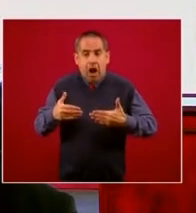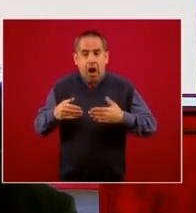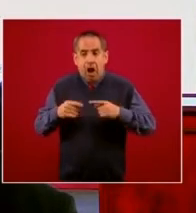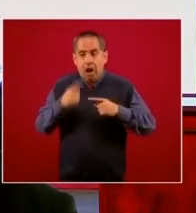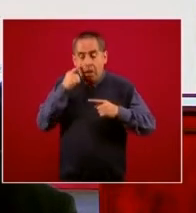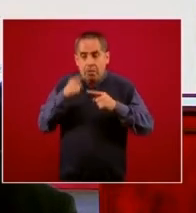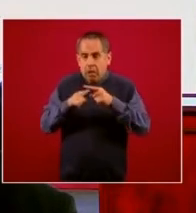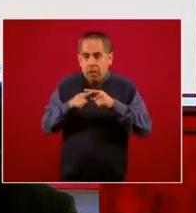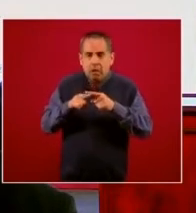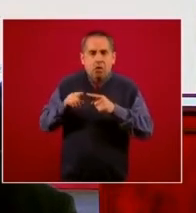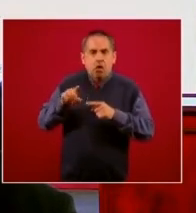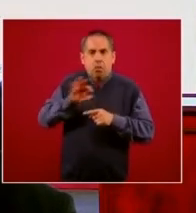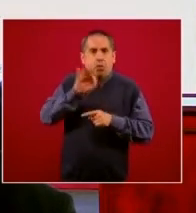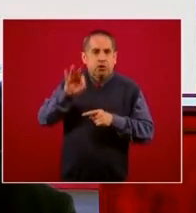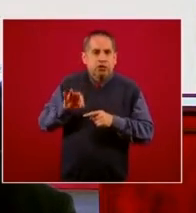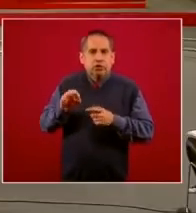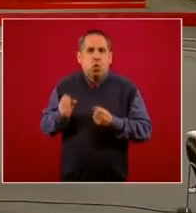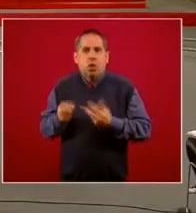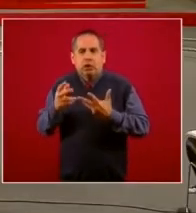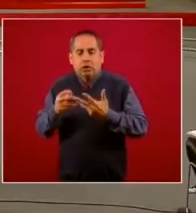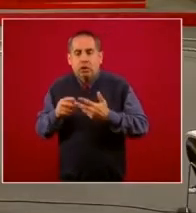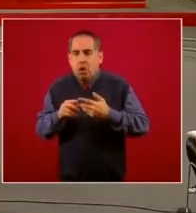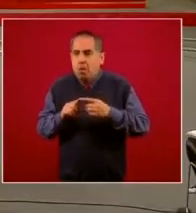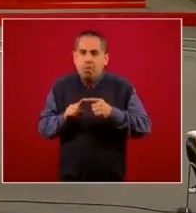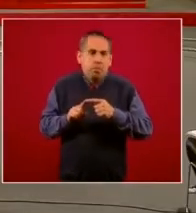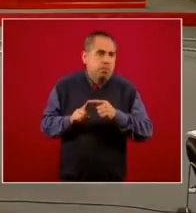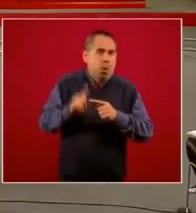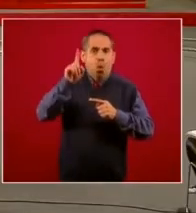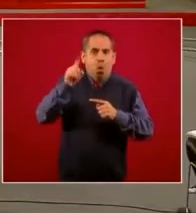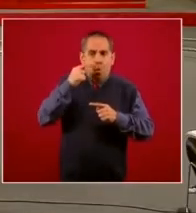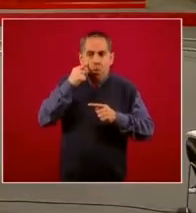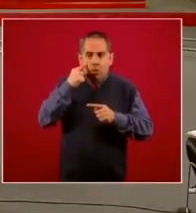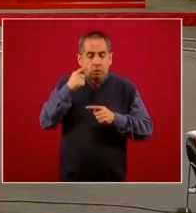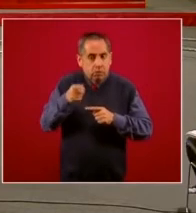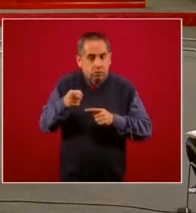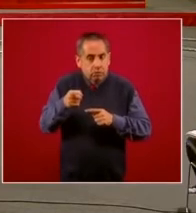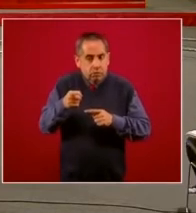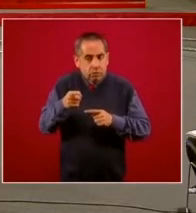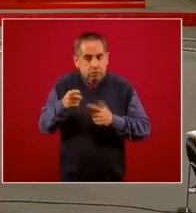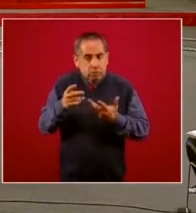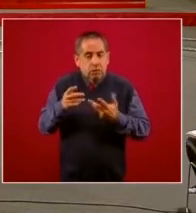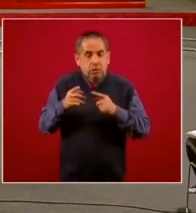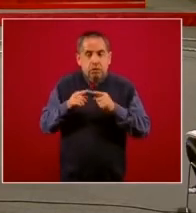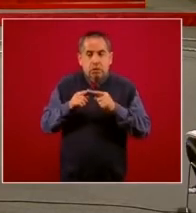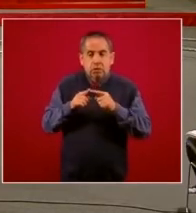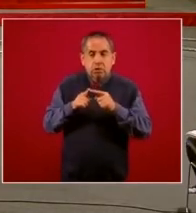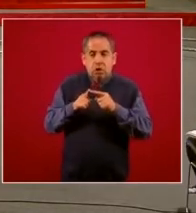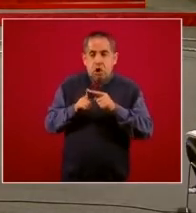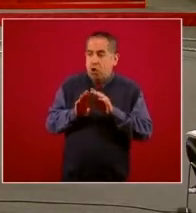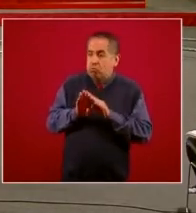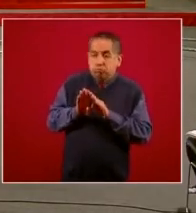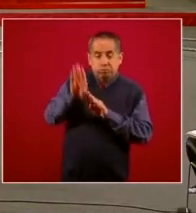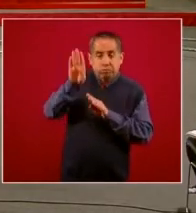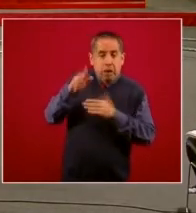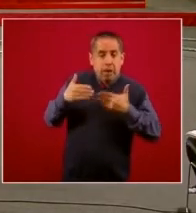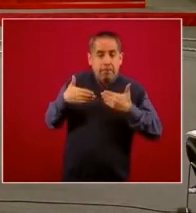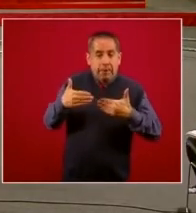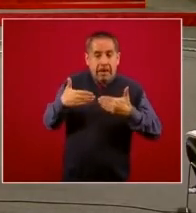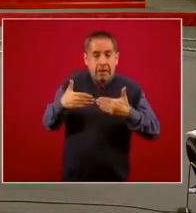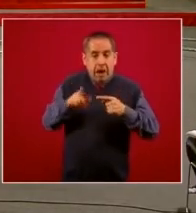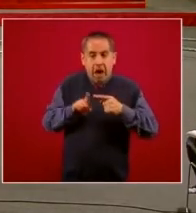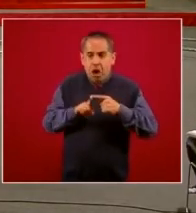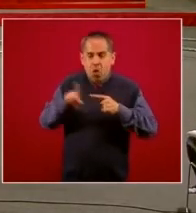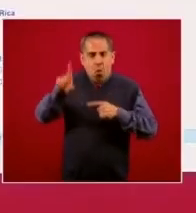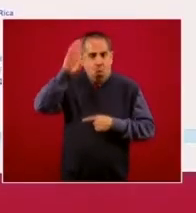cuando lo vemos en tasa, o sea, por millón de habitantes, veamos cómo ha tenido una curva ascendente y además a